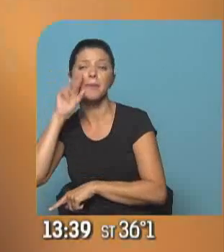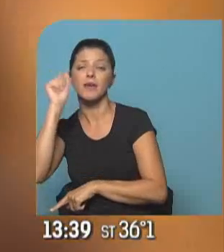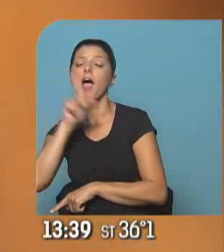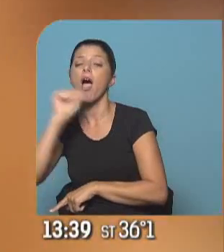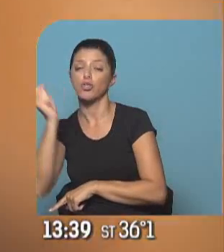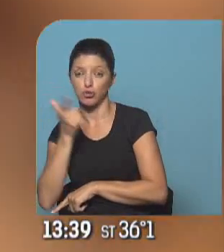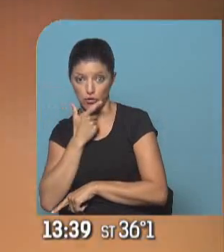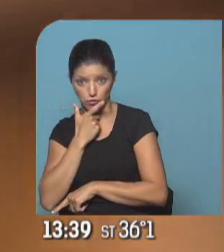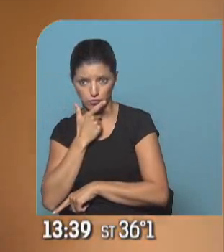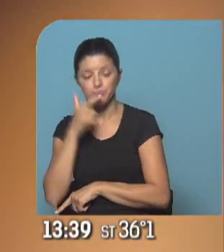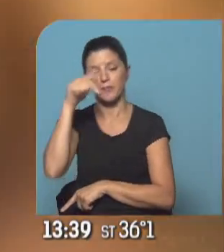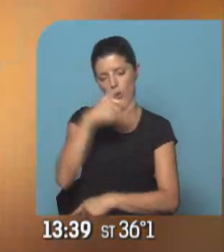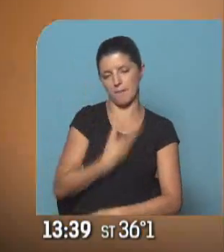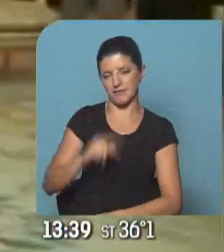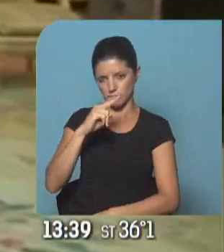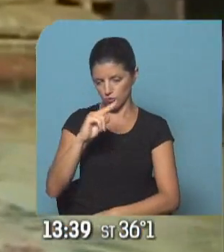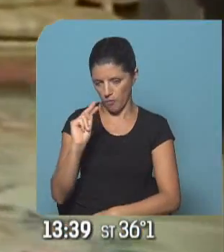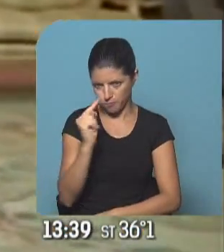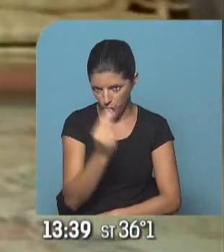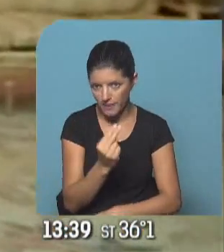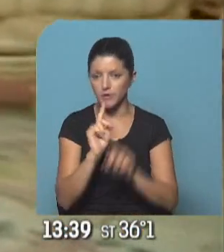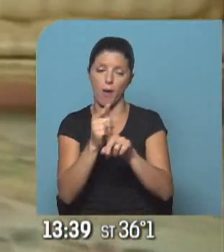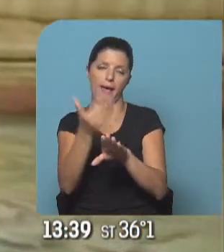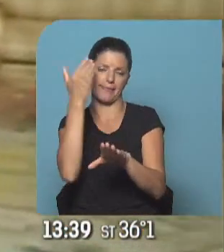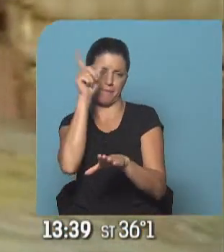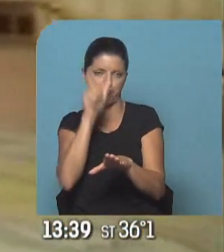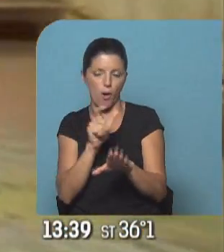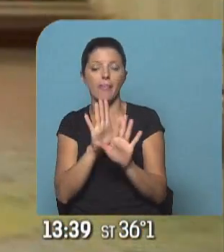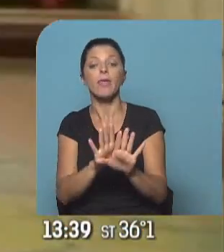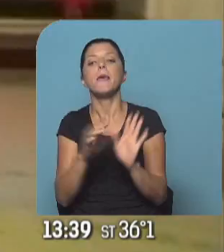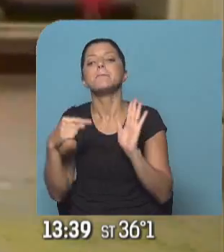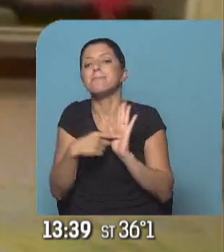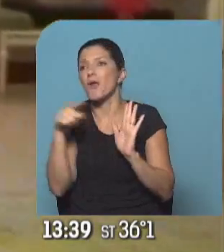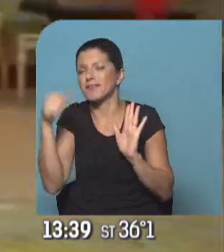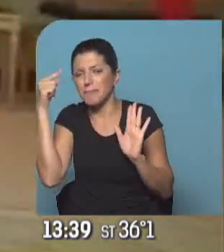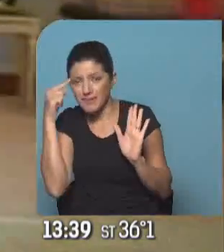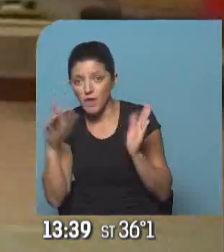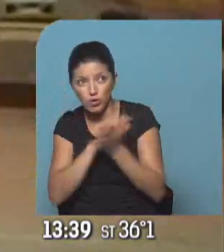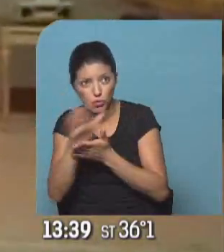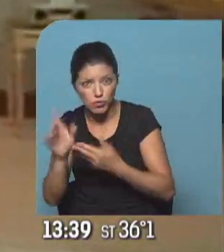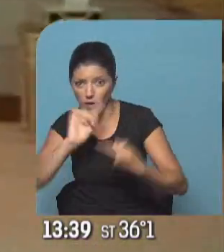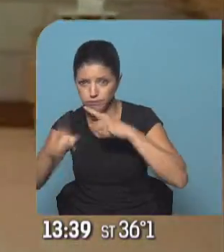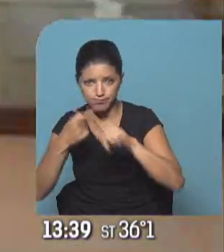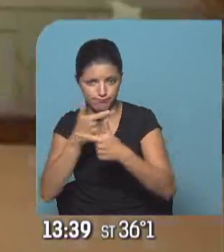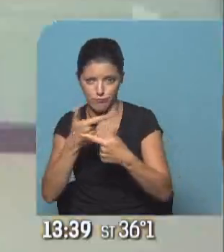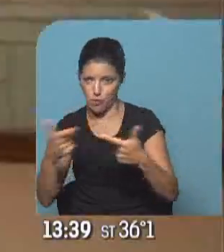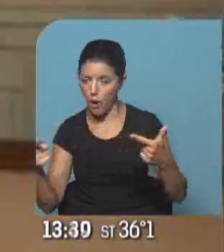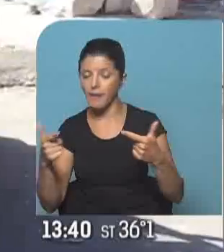de Saleh, más allá de su controvertida figura, aleja la posibilidad de una solución negociada en un